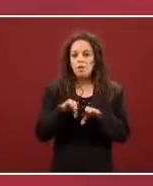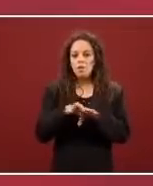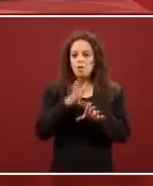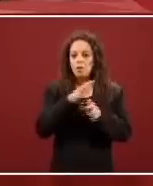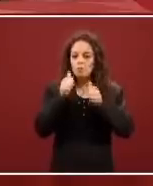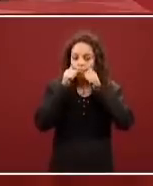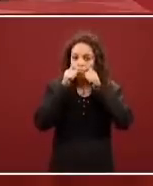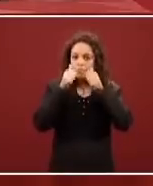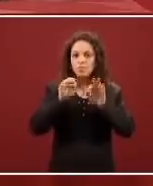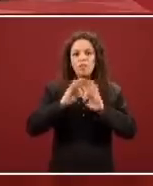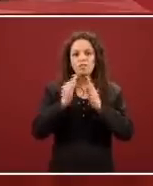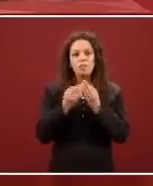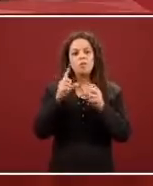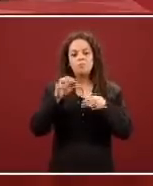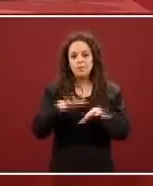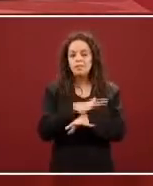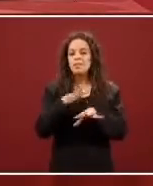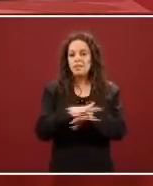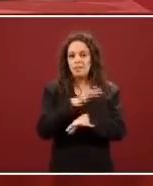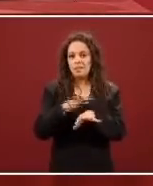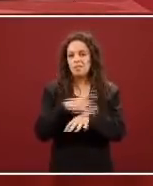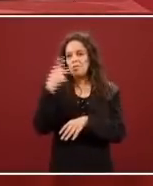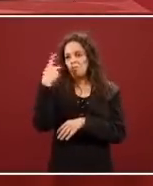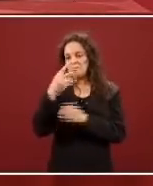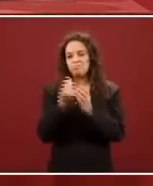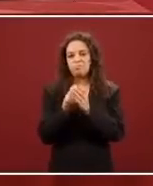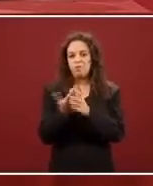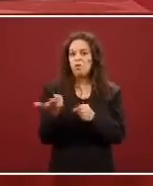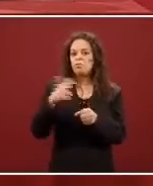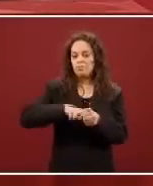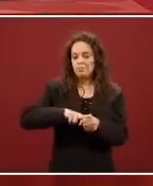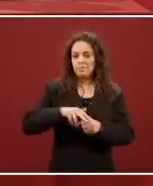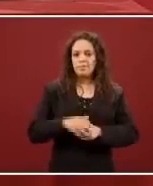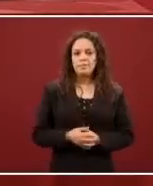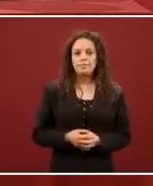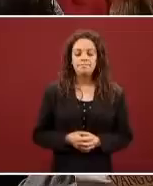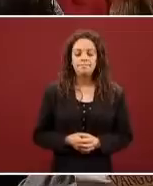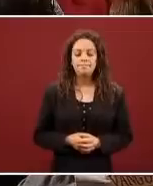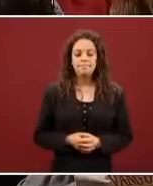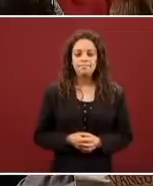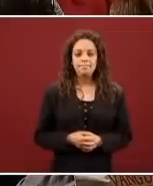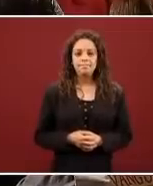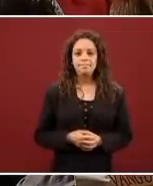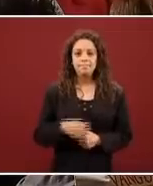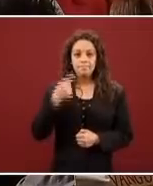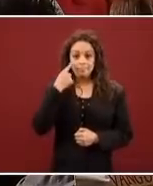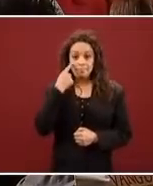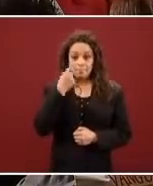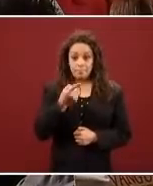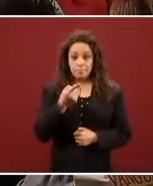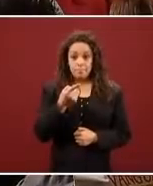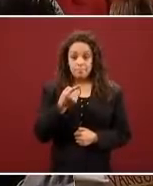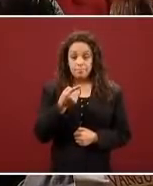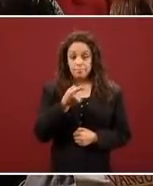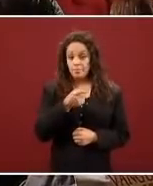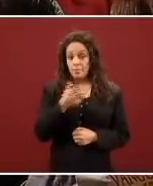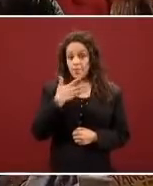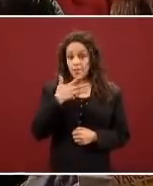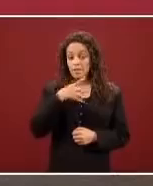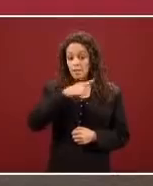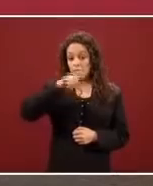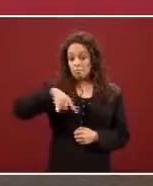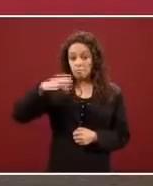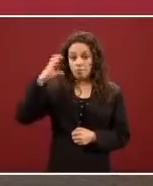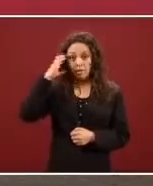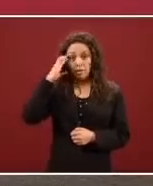en los hospitales. Lo primero que hay que hacer es, cuando se notemos que se estén ocupando todas las camas de cuidados